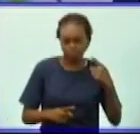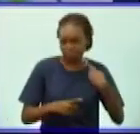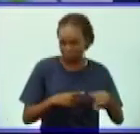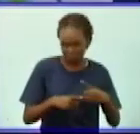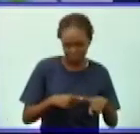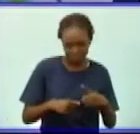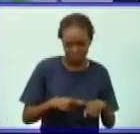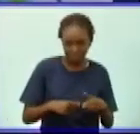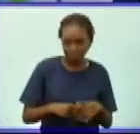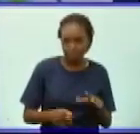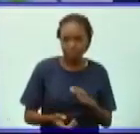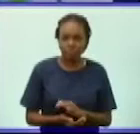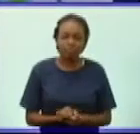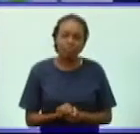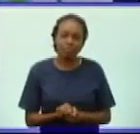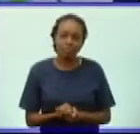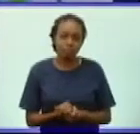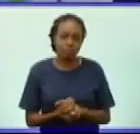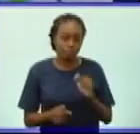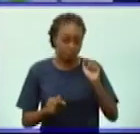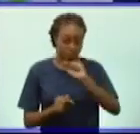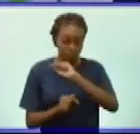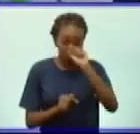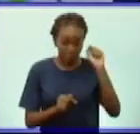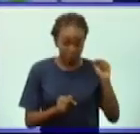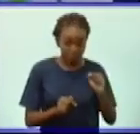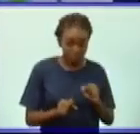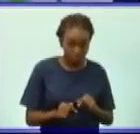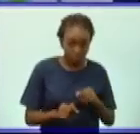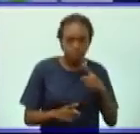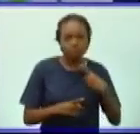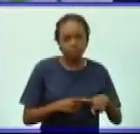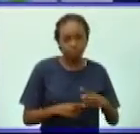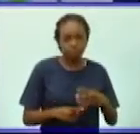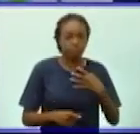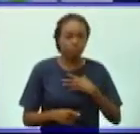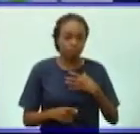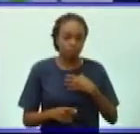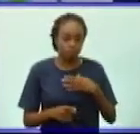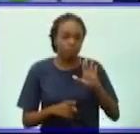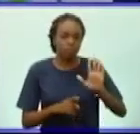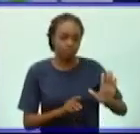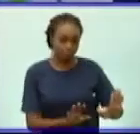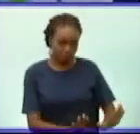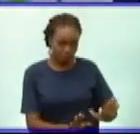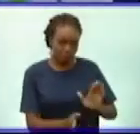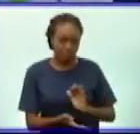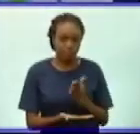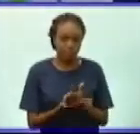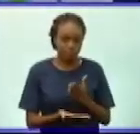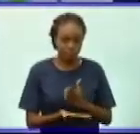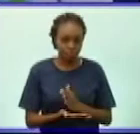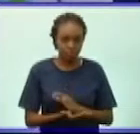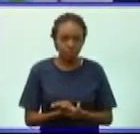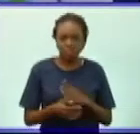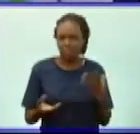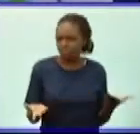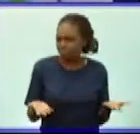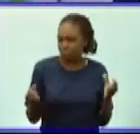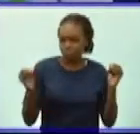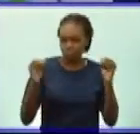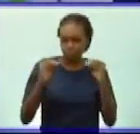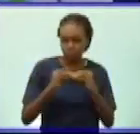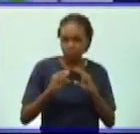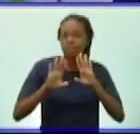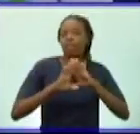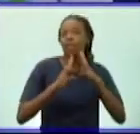ciencias. Cada una de ellas tiene su propio objeto de estudio, pero ¿cuál es lo que tienen en común? Es que